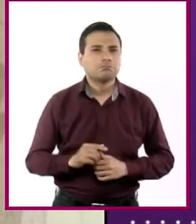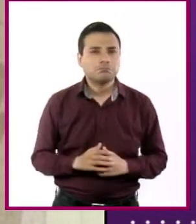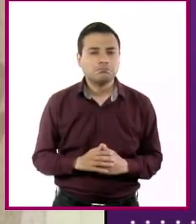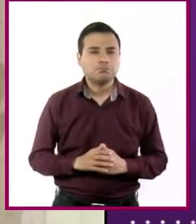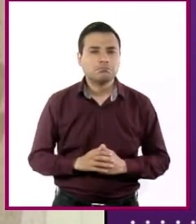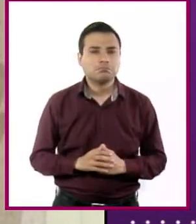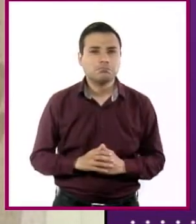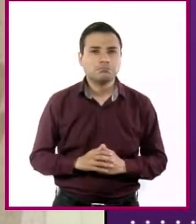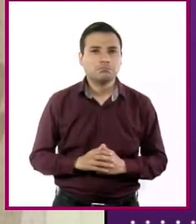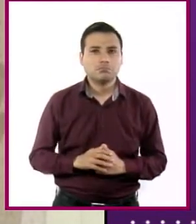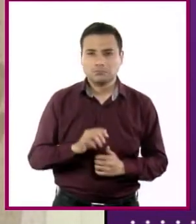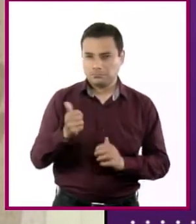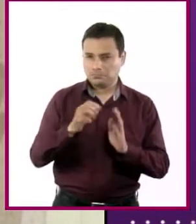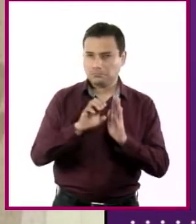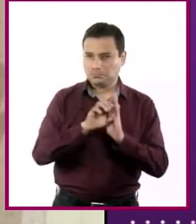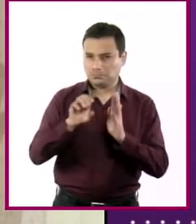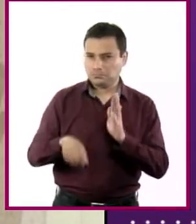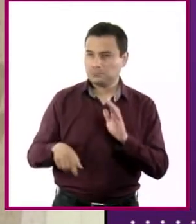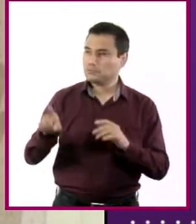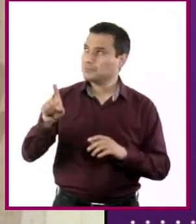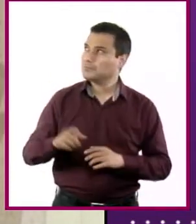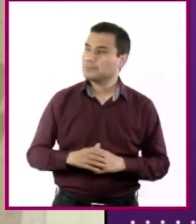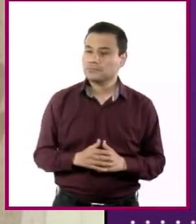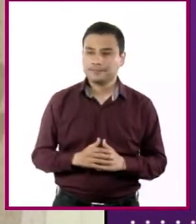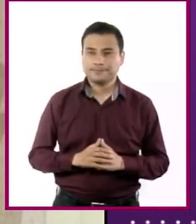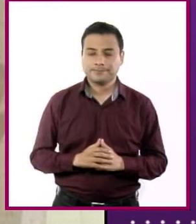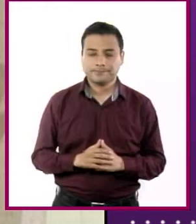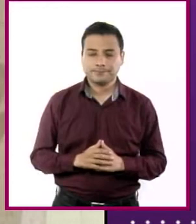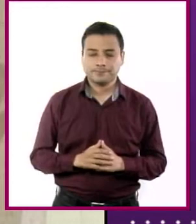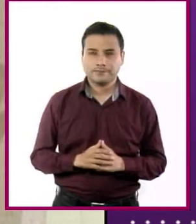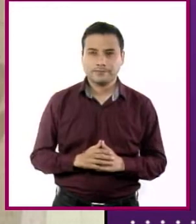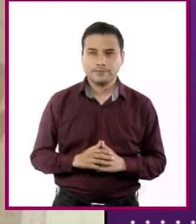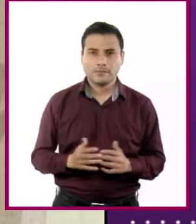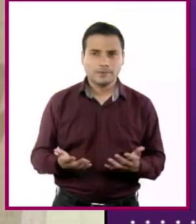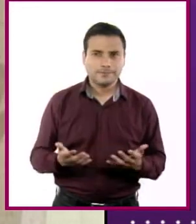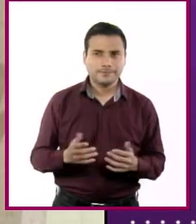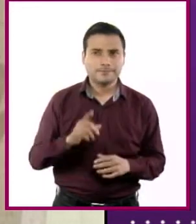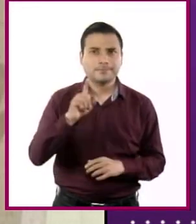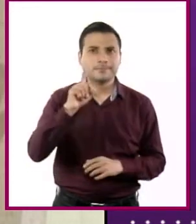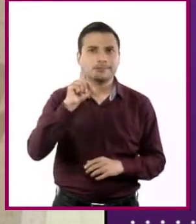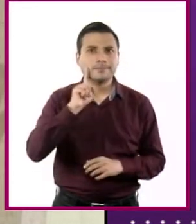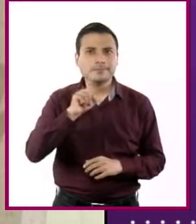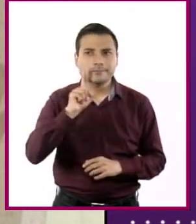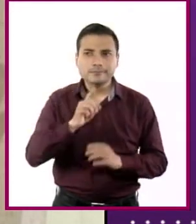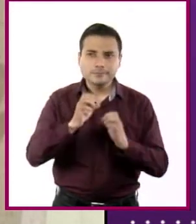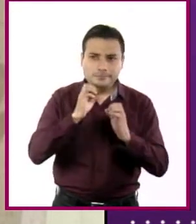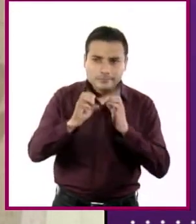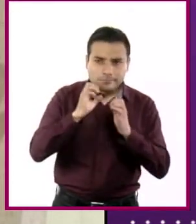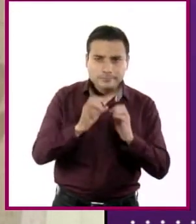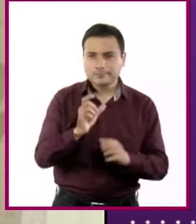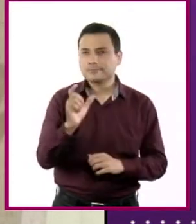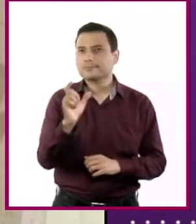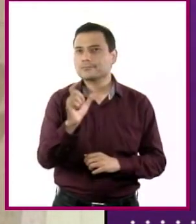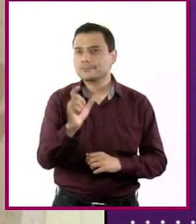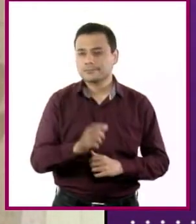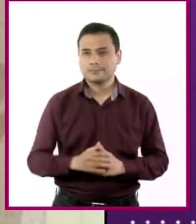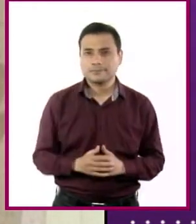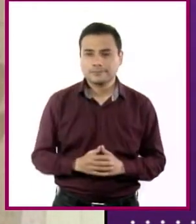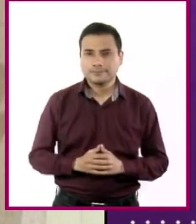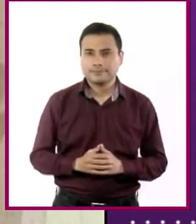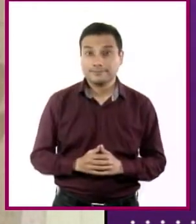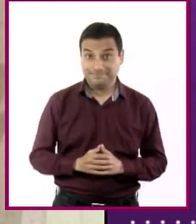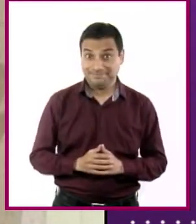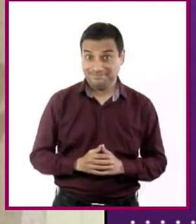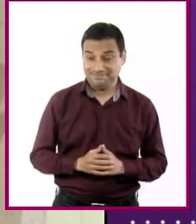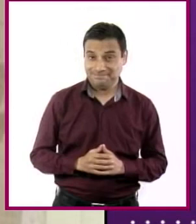cabo? Y la oración When will she interview him? Significa ¿cuándo lo entrevistará? En los